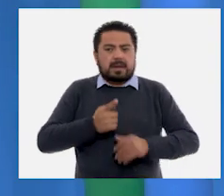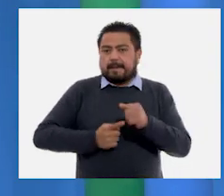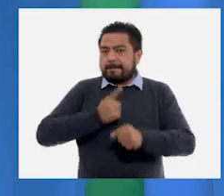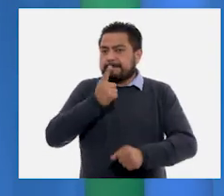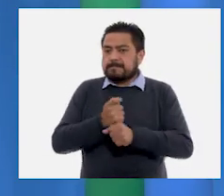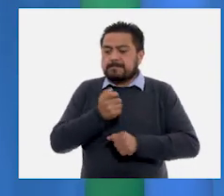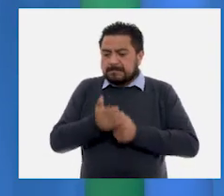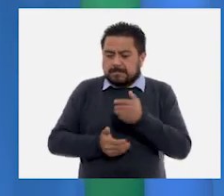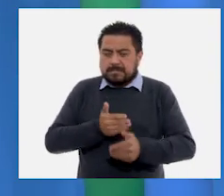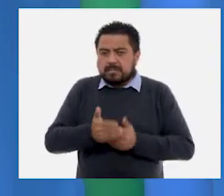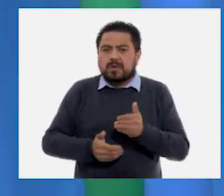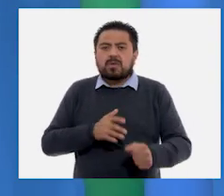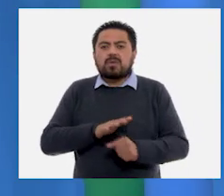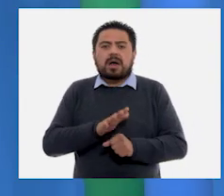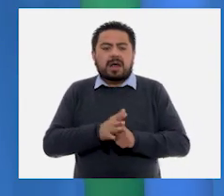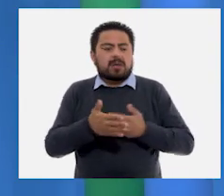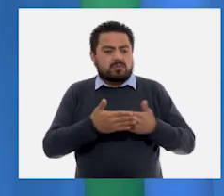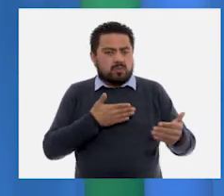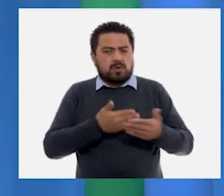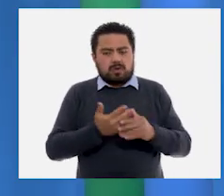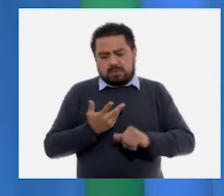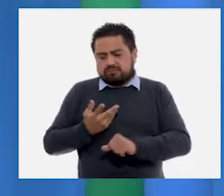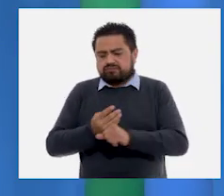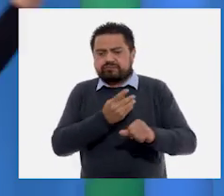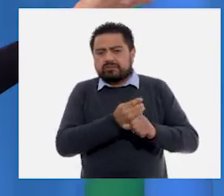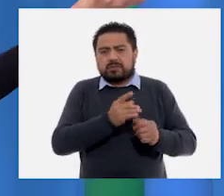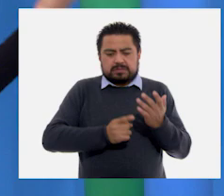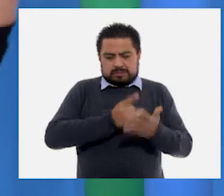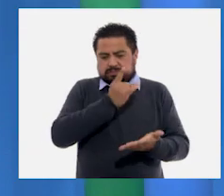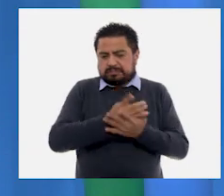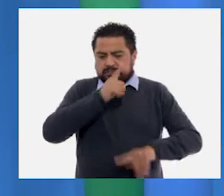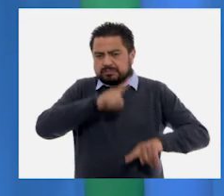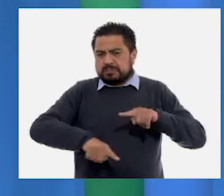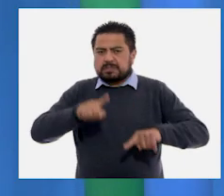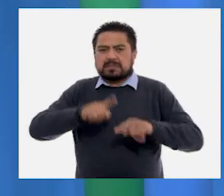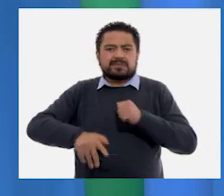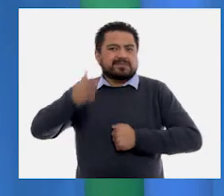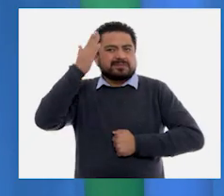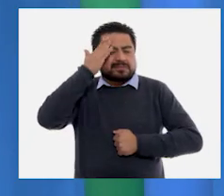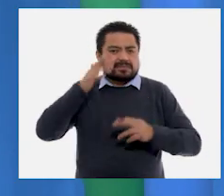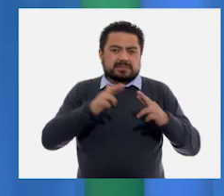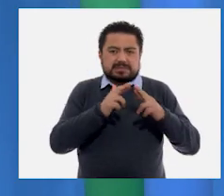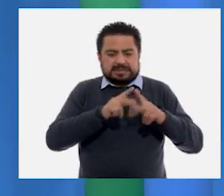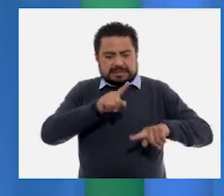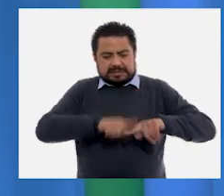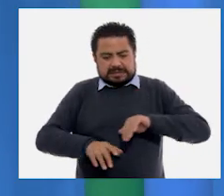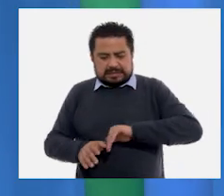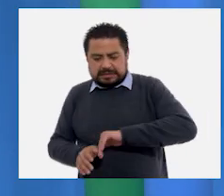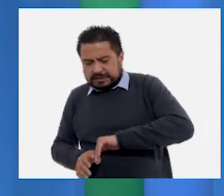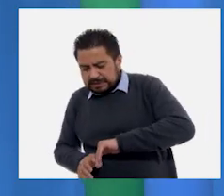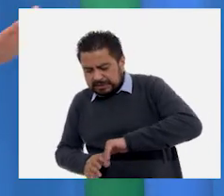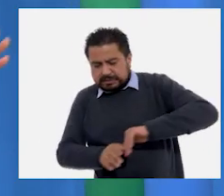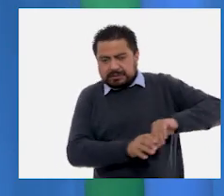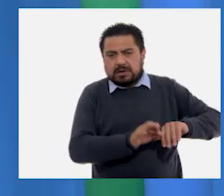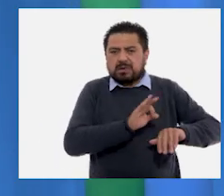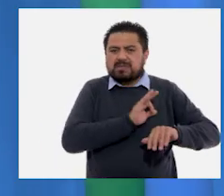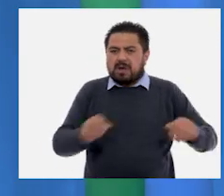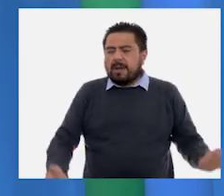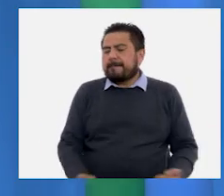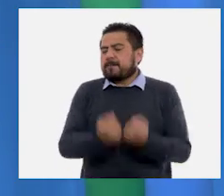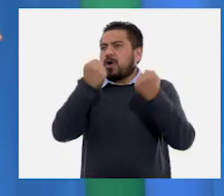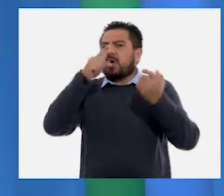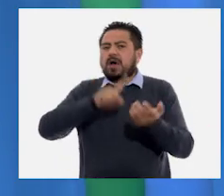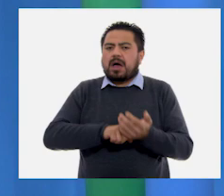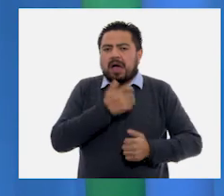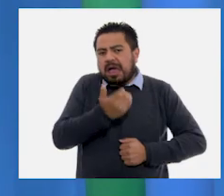primer paso en el proceso de modernización, porque solo quitándole el poder a la Iglesia Católica era posible romper con las